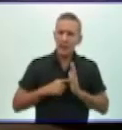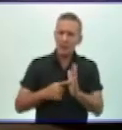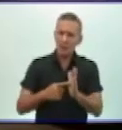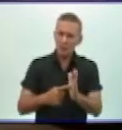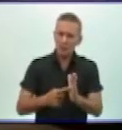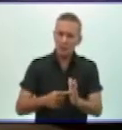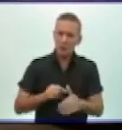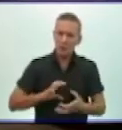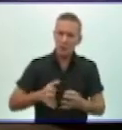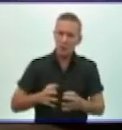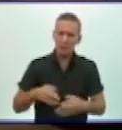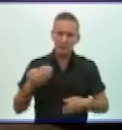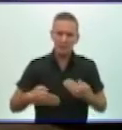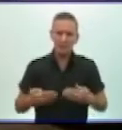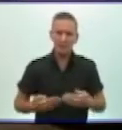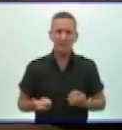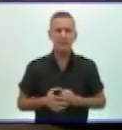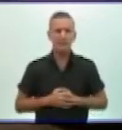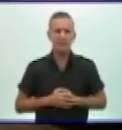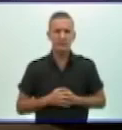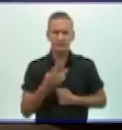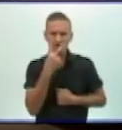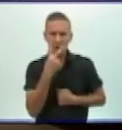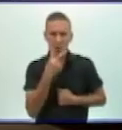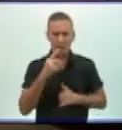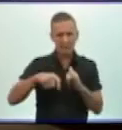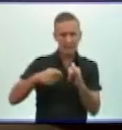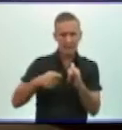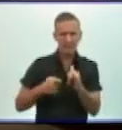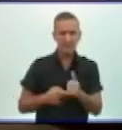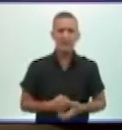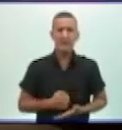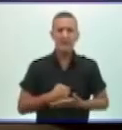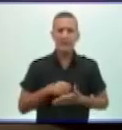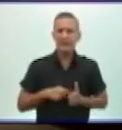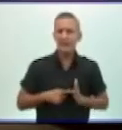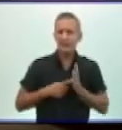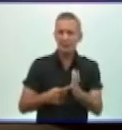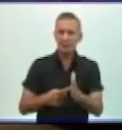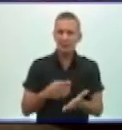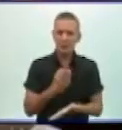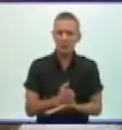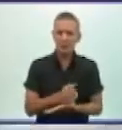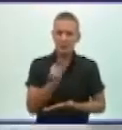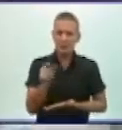Vamos a hacer una ligera pausa y vamos a echarle un vistazo a la dramatización que proponen mis estudiantes. Luego regresamos.